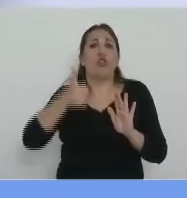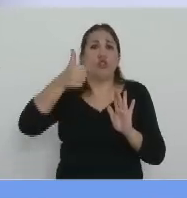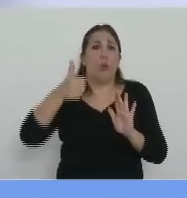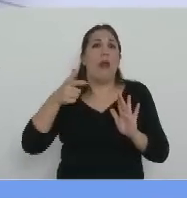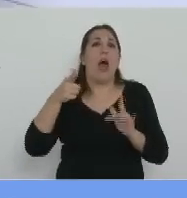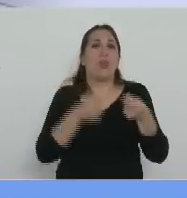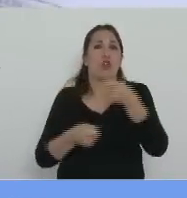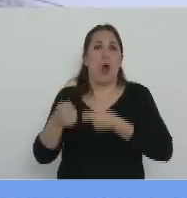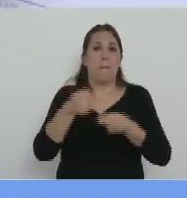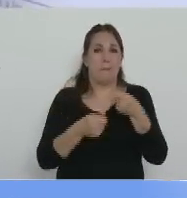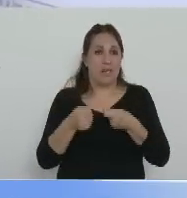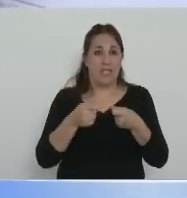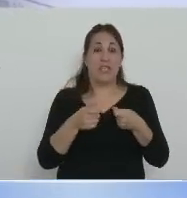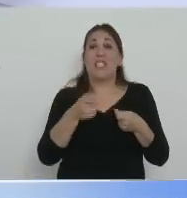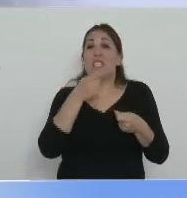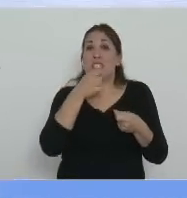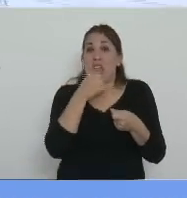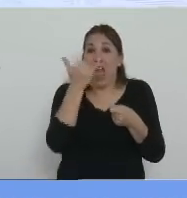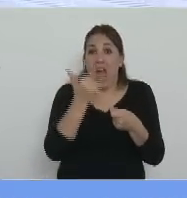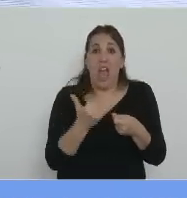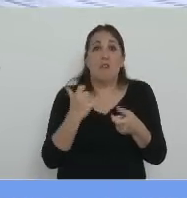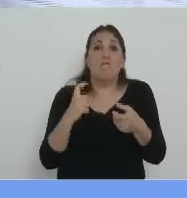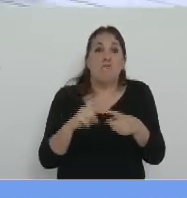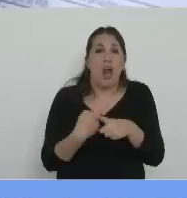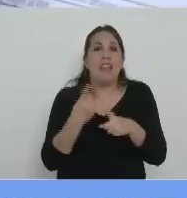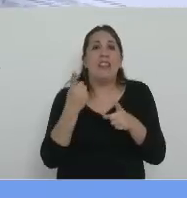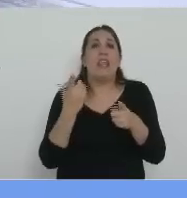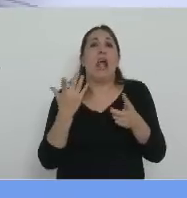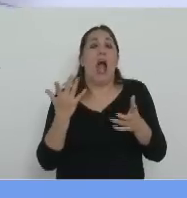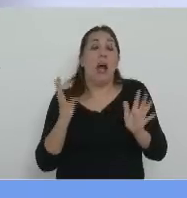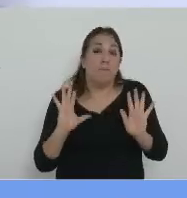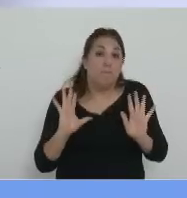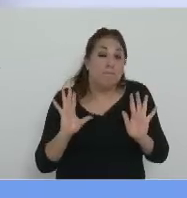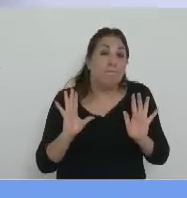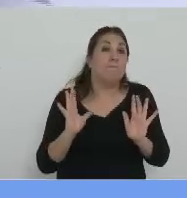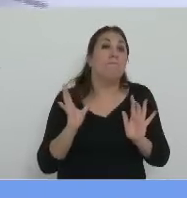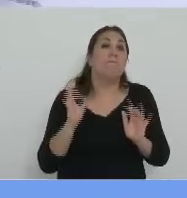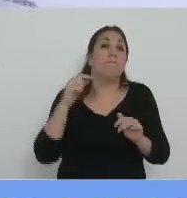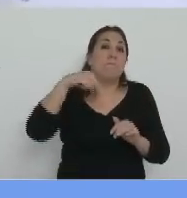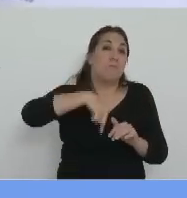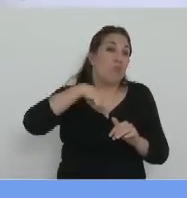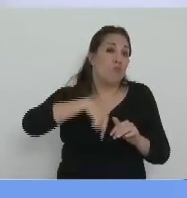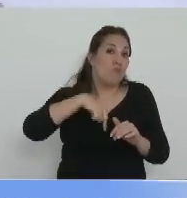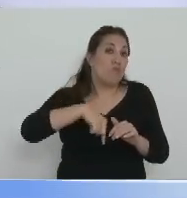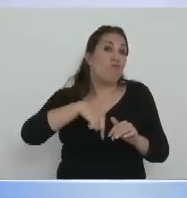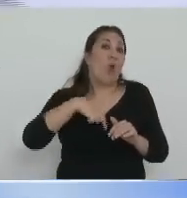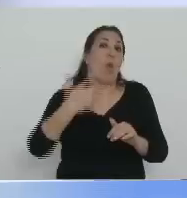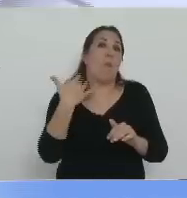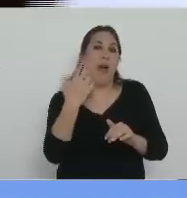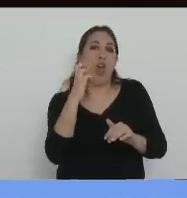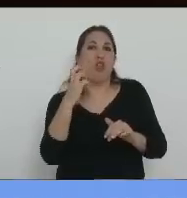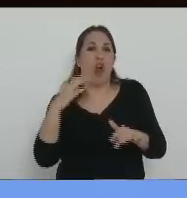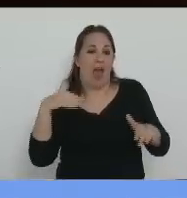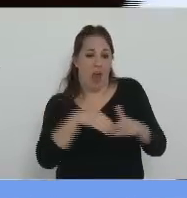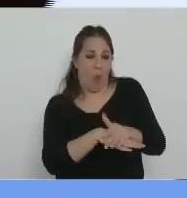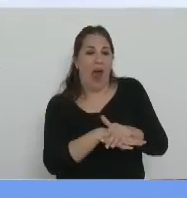que si hubiera existido alguna política a lo mejor hoy tendríamos más dólar el banco central y estaríamos mucho